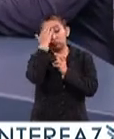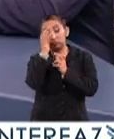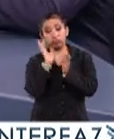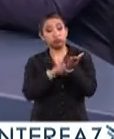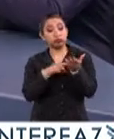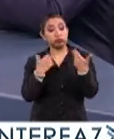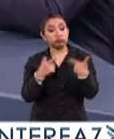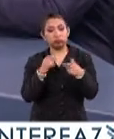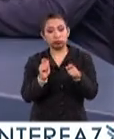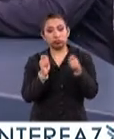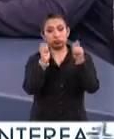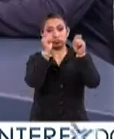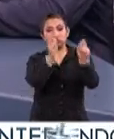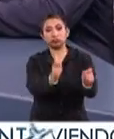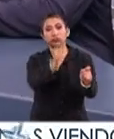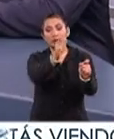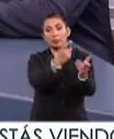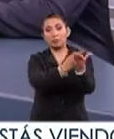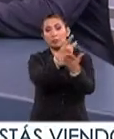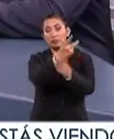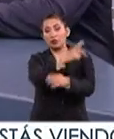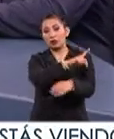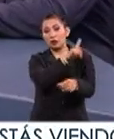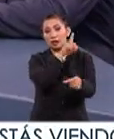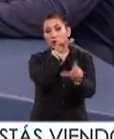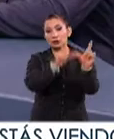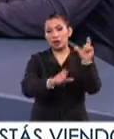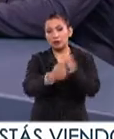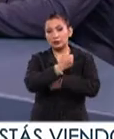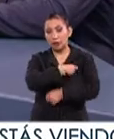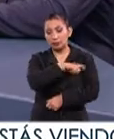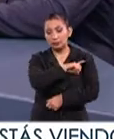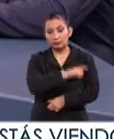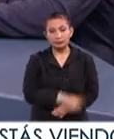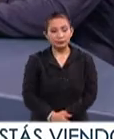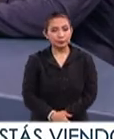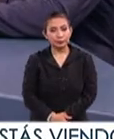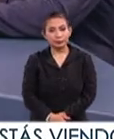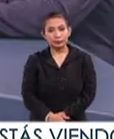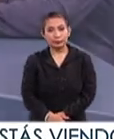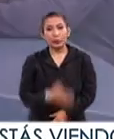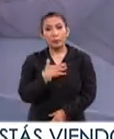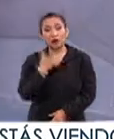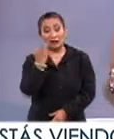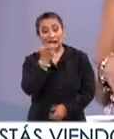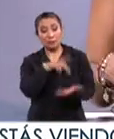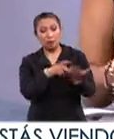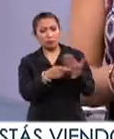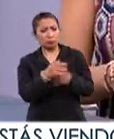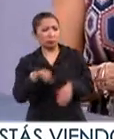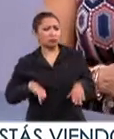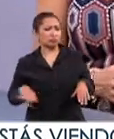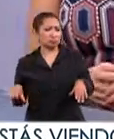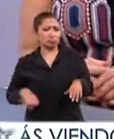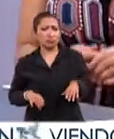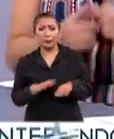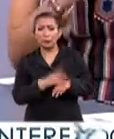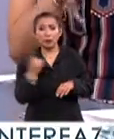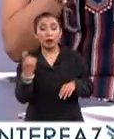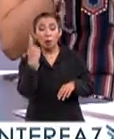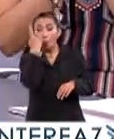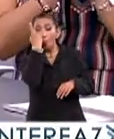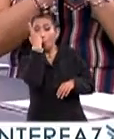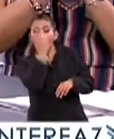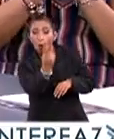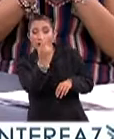reconocimiento que está otorgando el Premio Nacional de Salud. Y bueno, pues ahora sí que es un proyecto interesantísimo, Anita, porque con